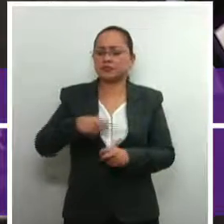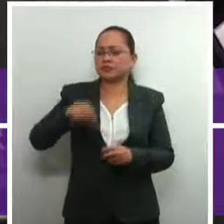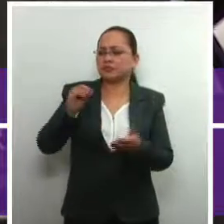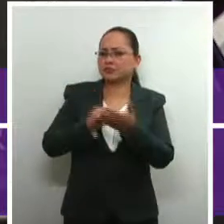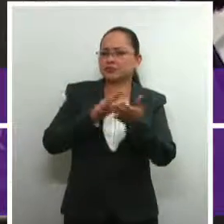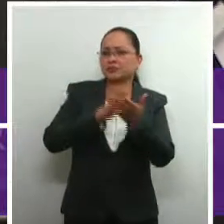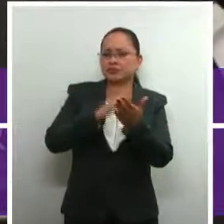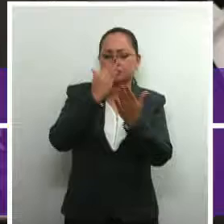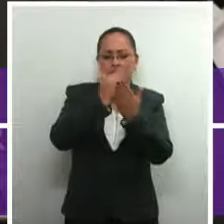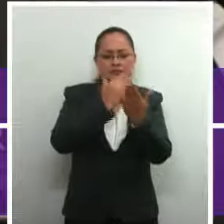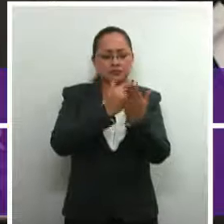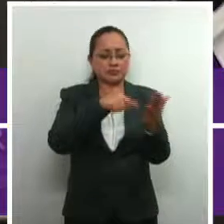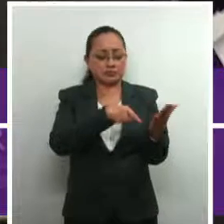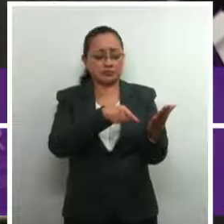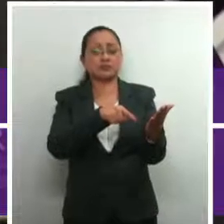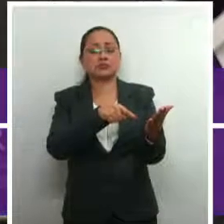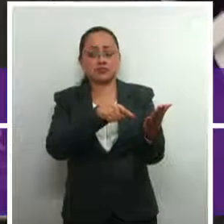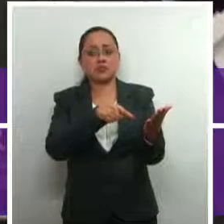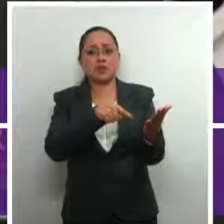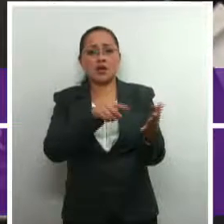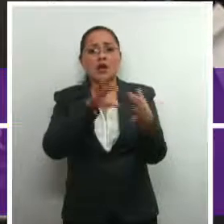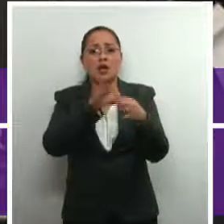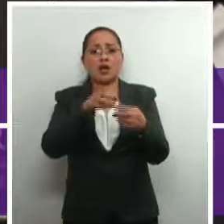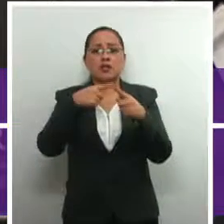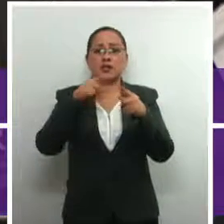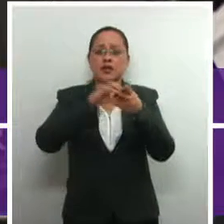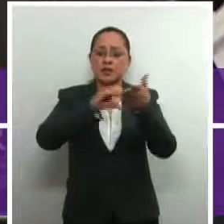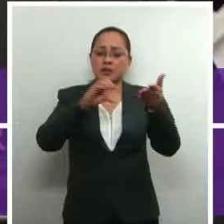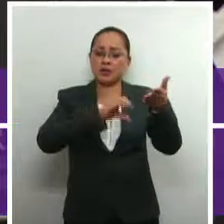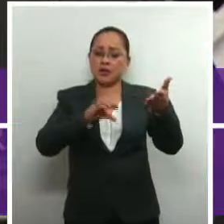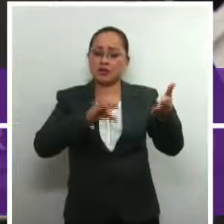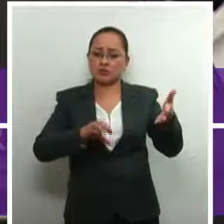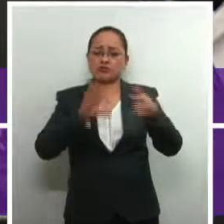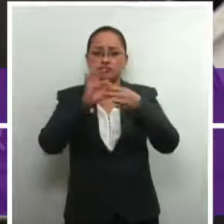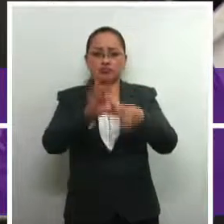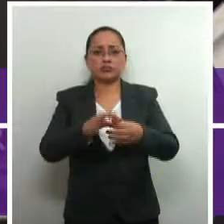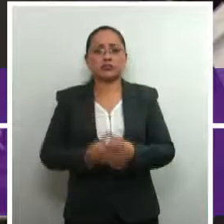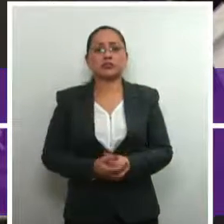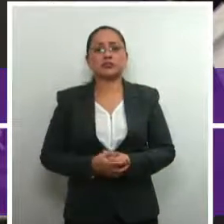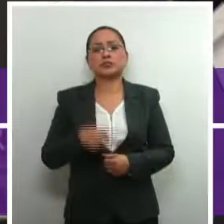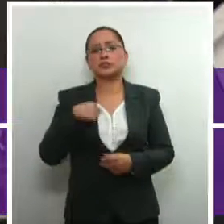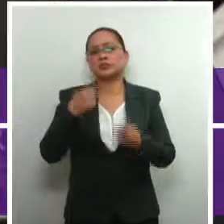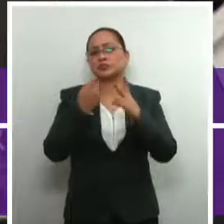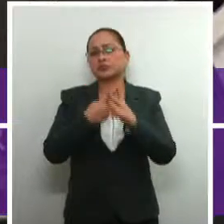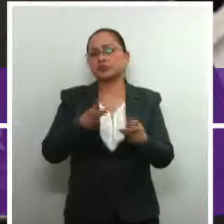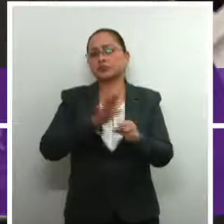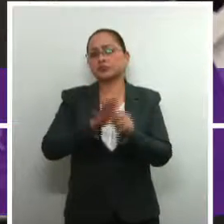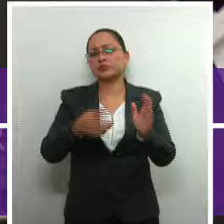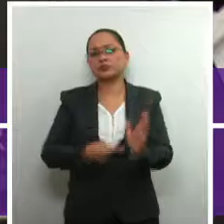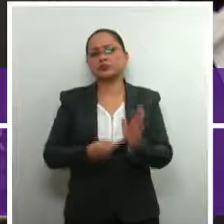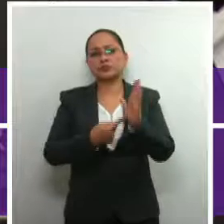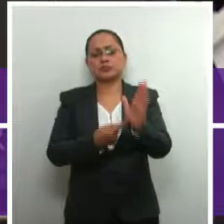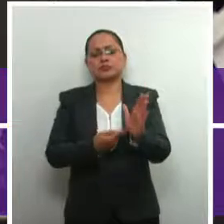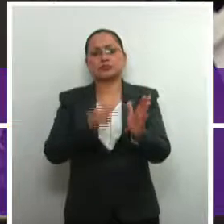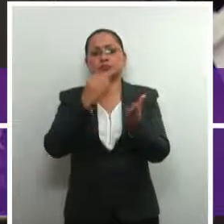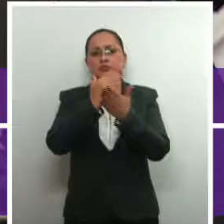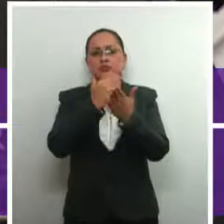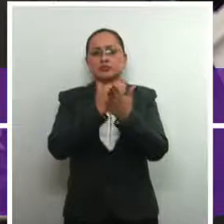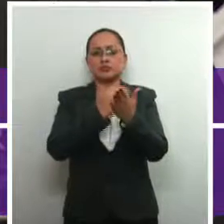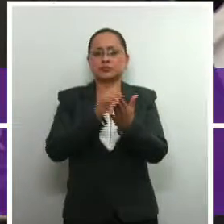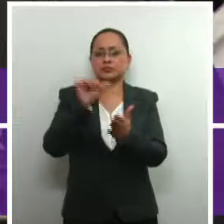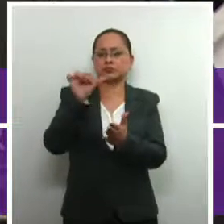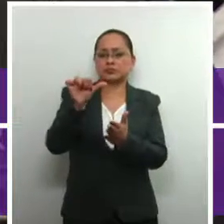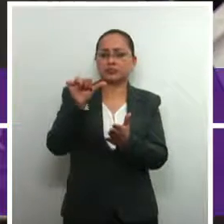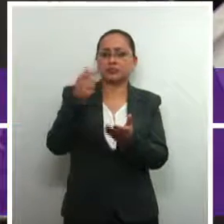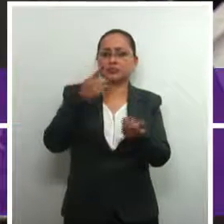abordan en los distintos apartados. Comienzo por mencionar el apartado A